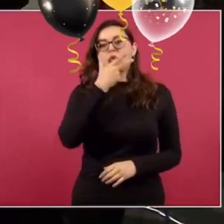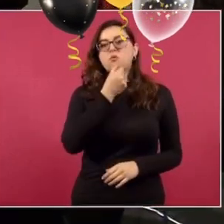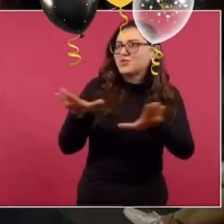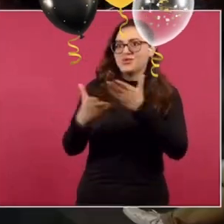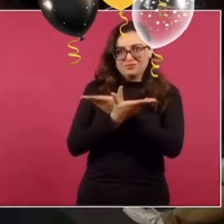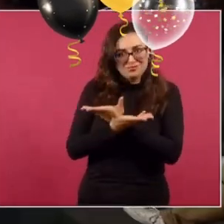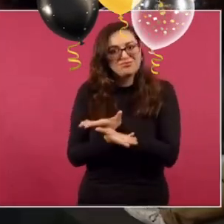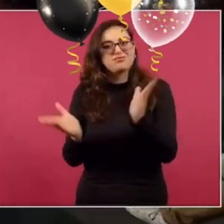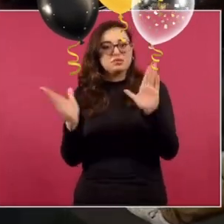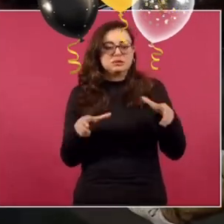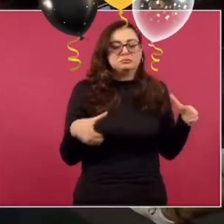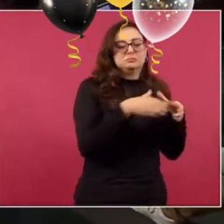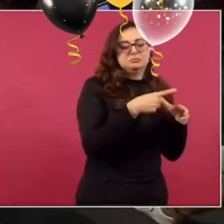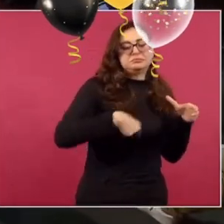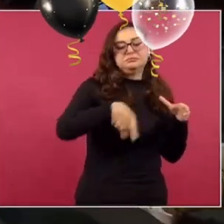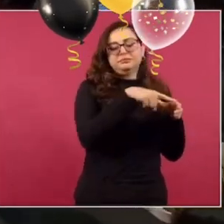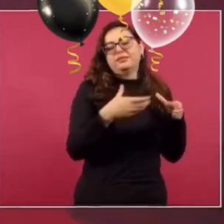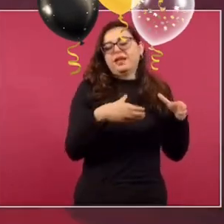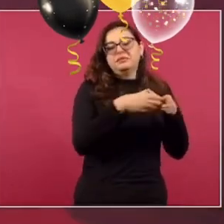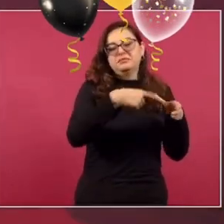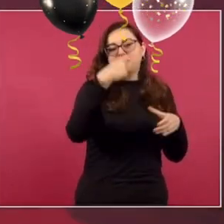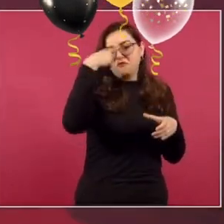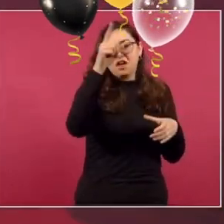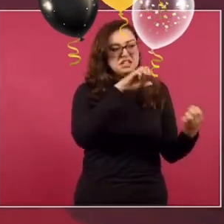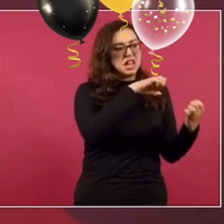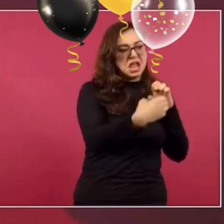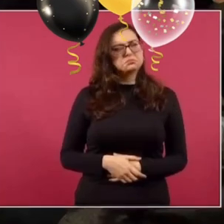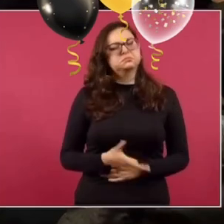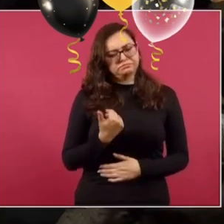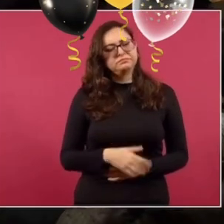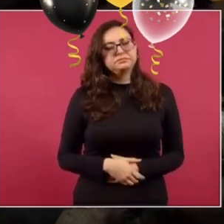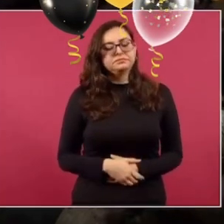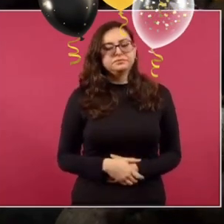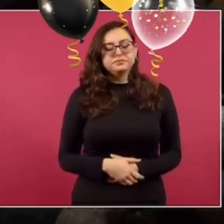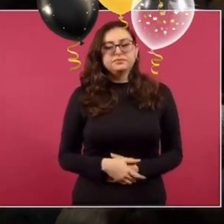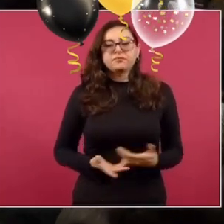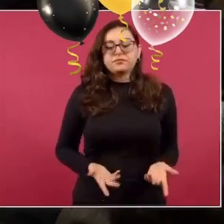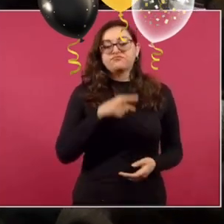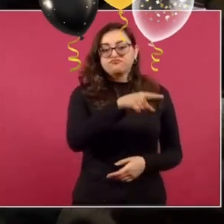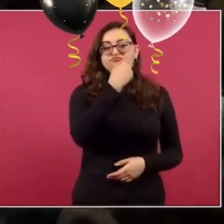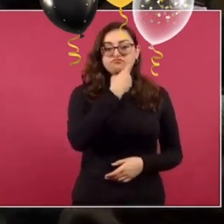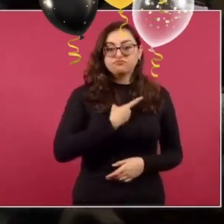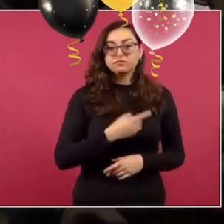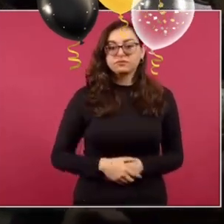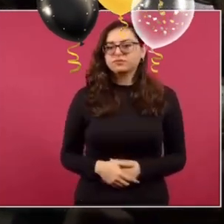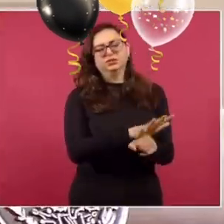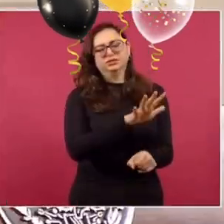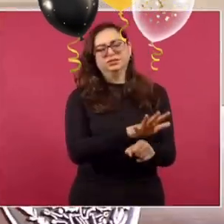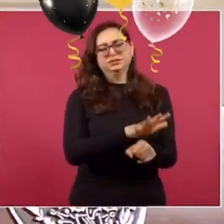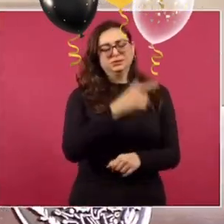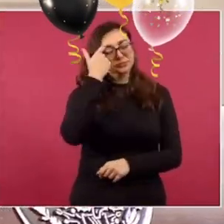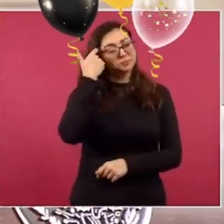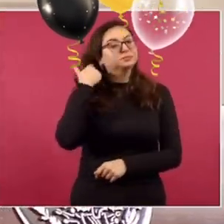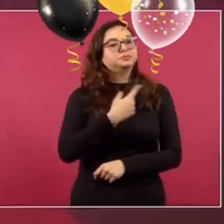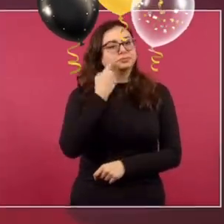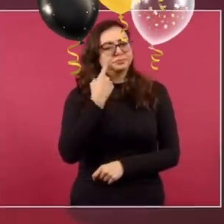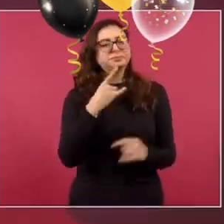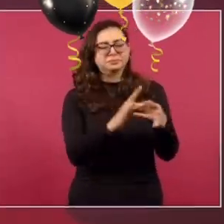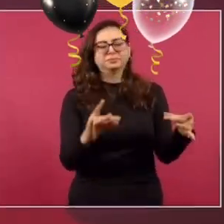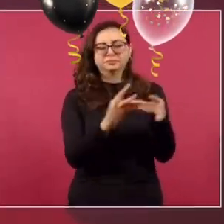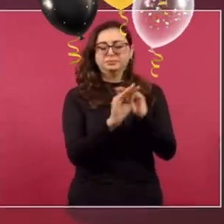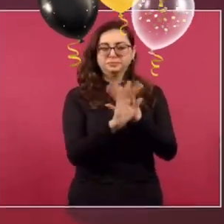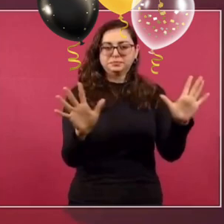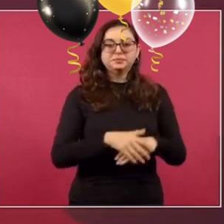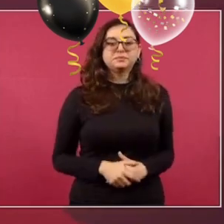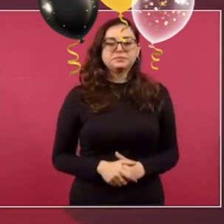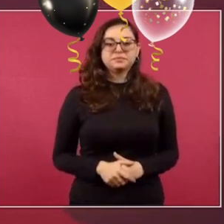Claudio X González. Ayer venía yo en el avión de regreso. Y un señor se paró. Entonces, ¿por qué está usted destruyendo el país? Digo, mira, lo que te puedo decir